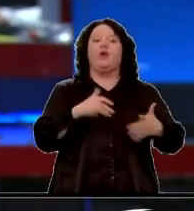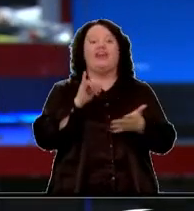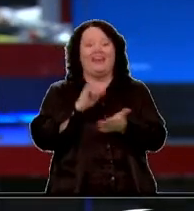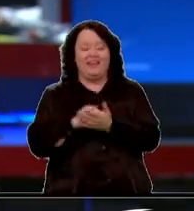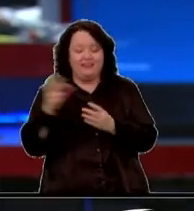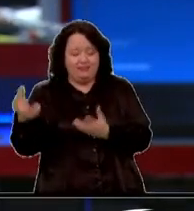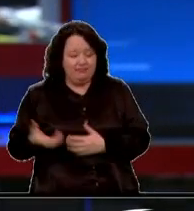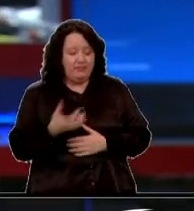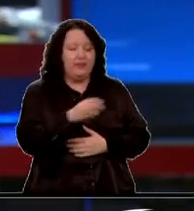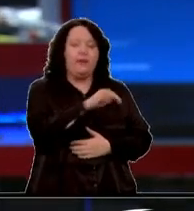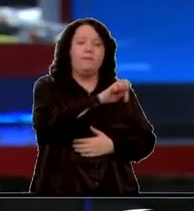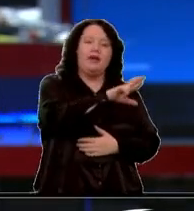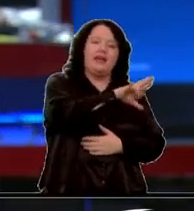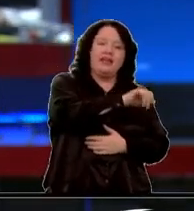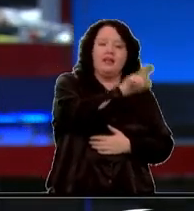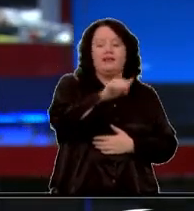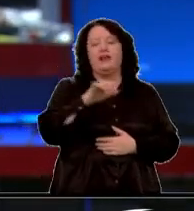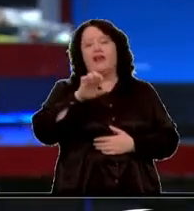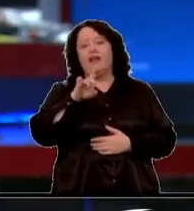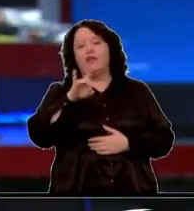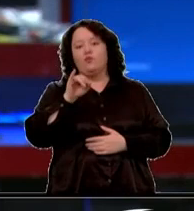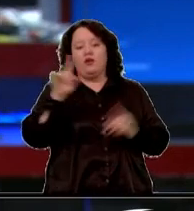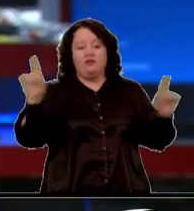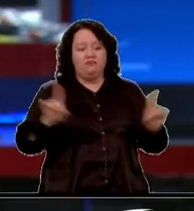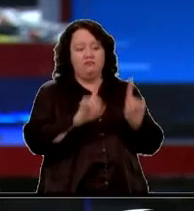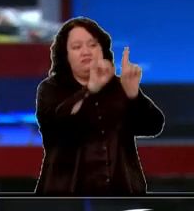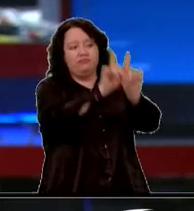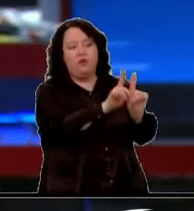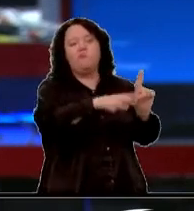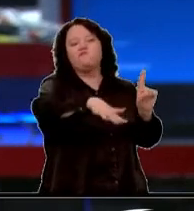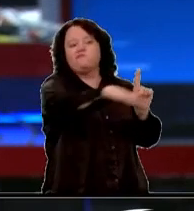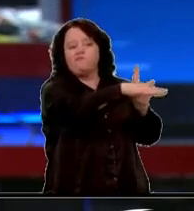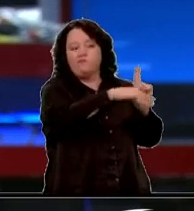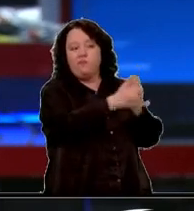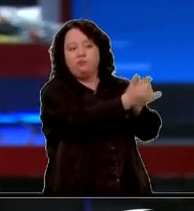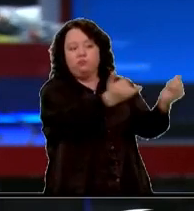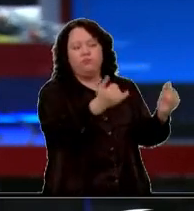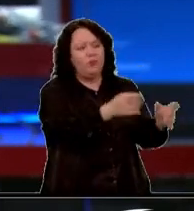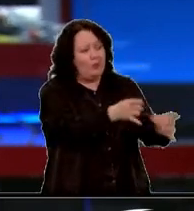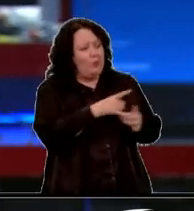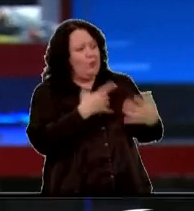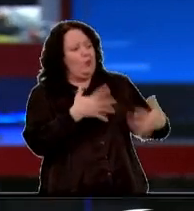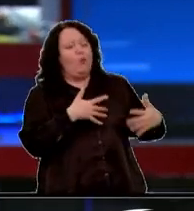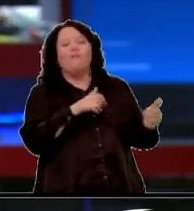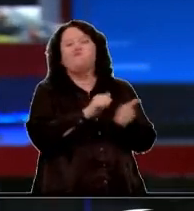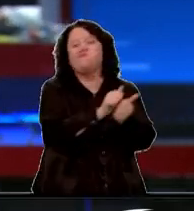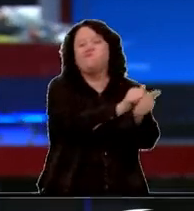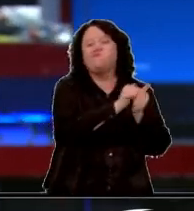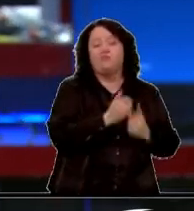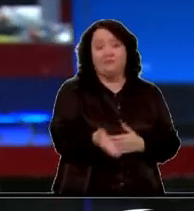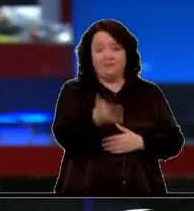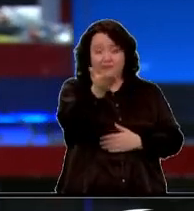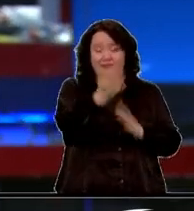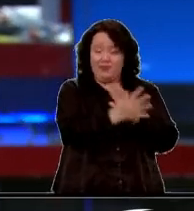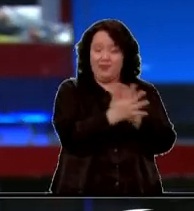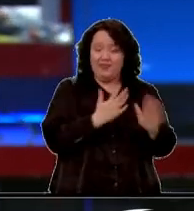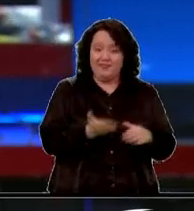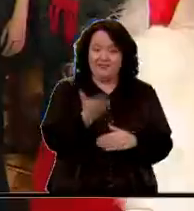compañeros María Lucía Fernández y Eduard Porras están en compañía de estos inspiradores niños. Adelante, compañeros, los